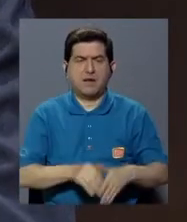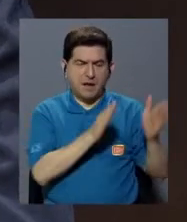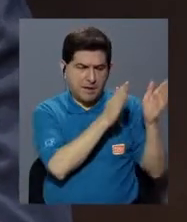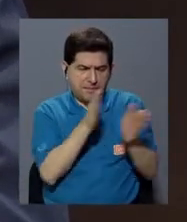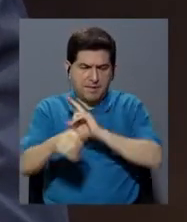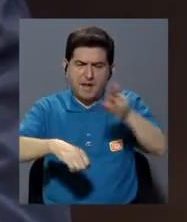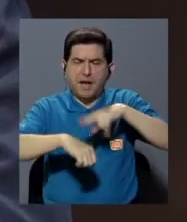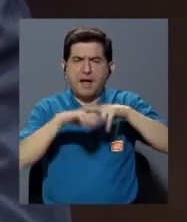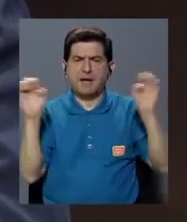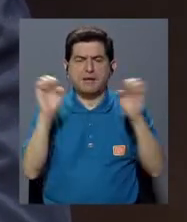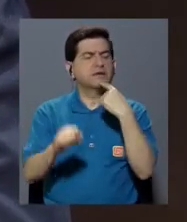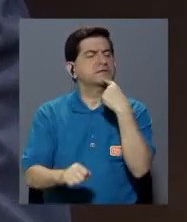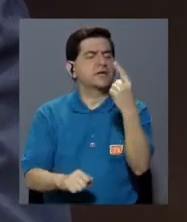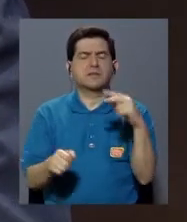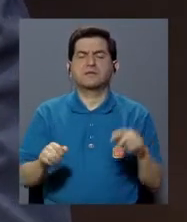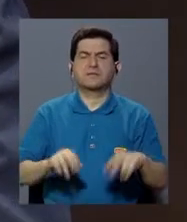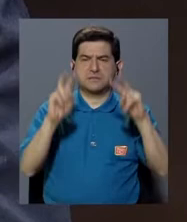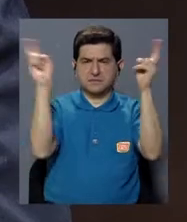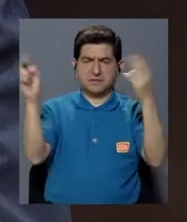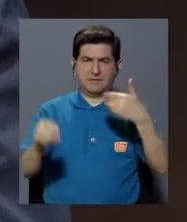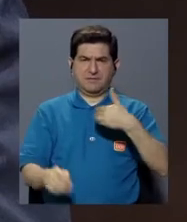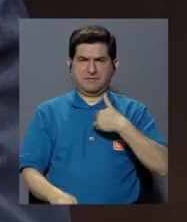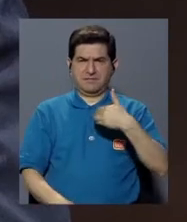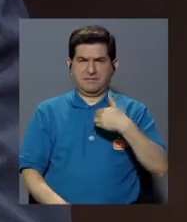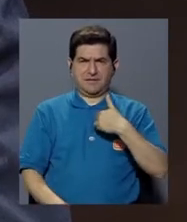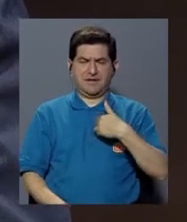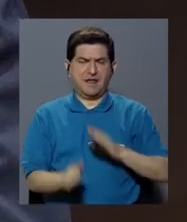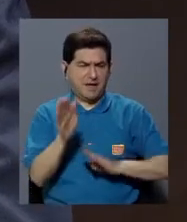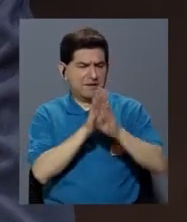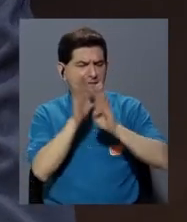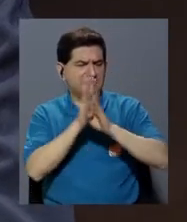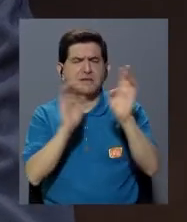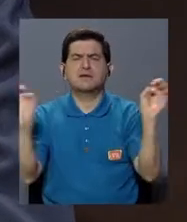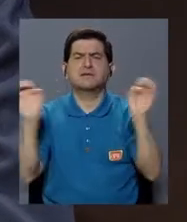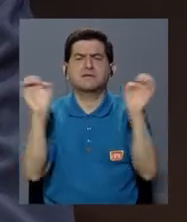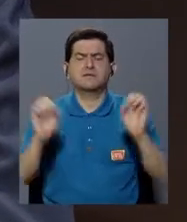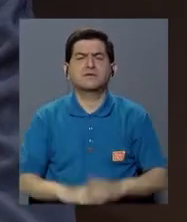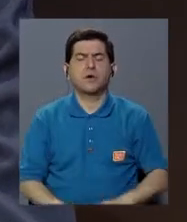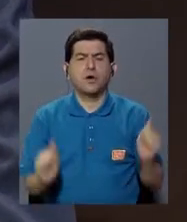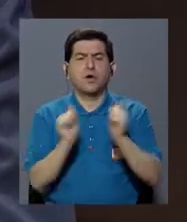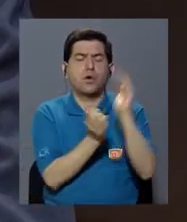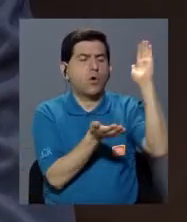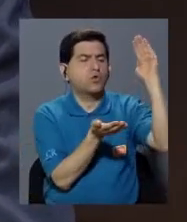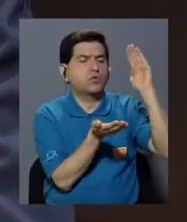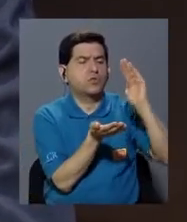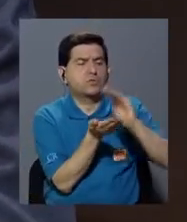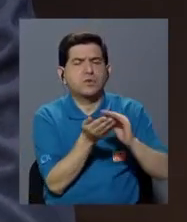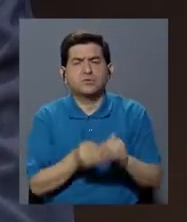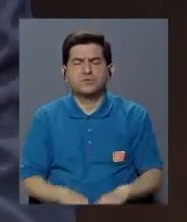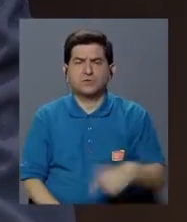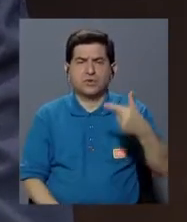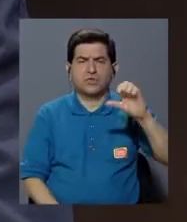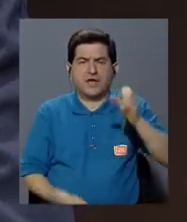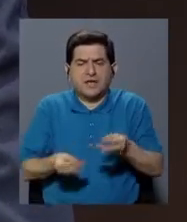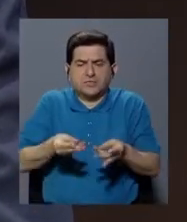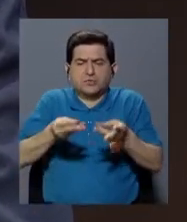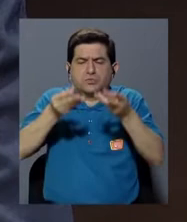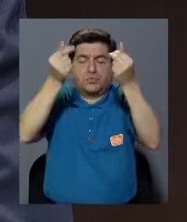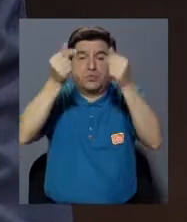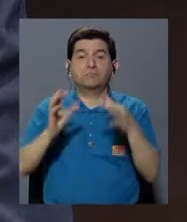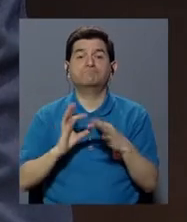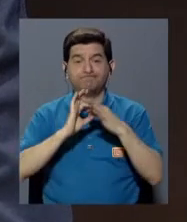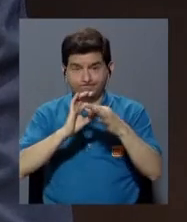Nacional de Energía dice que tenemos que tener un desarrollo energético con reducción de emisiones, o sea que está totalmente